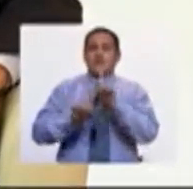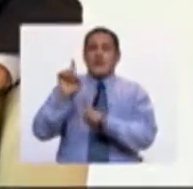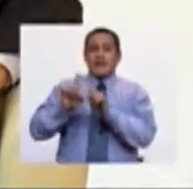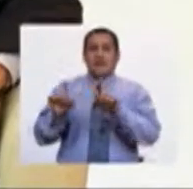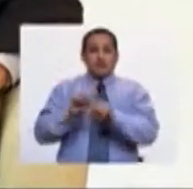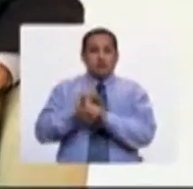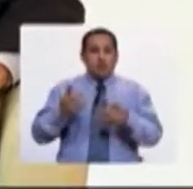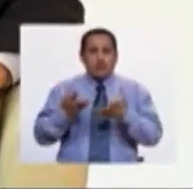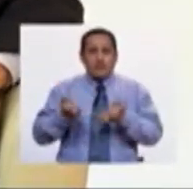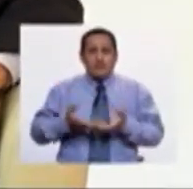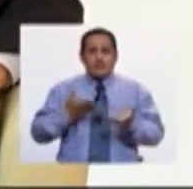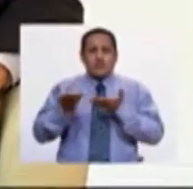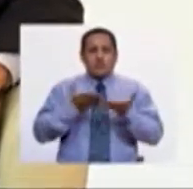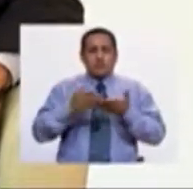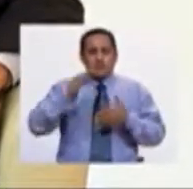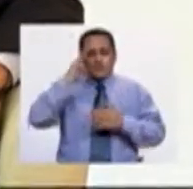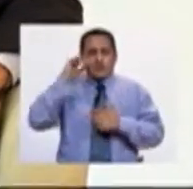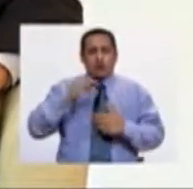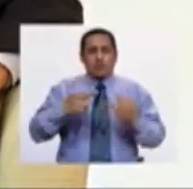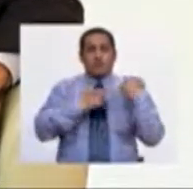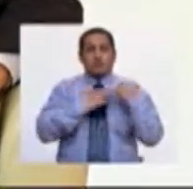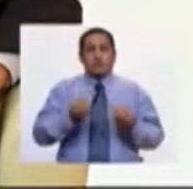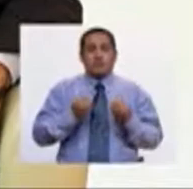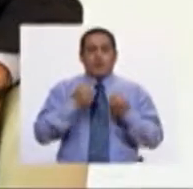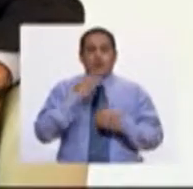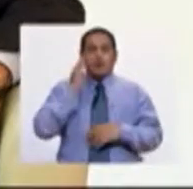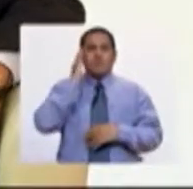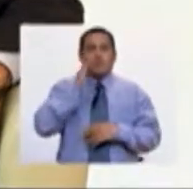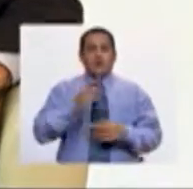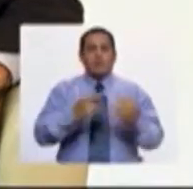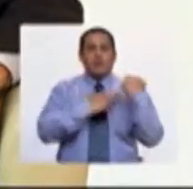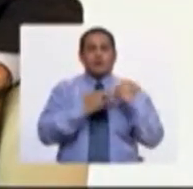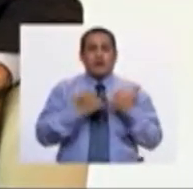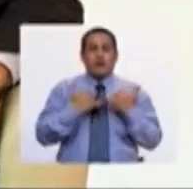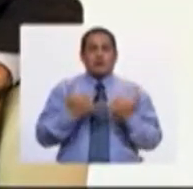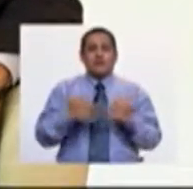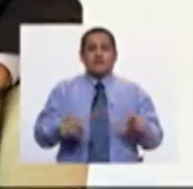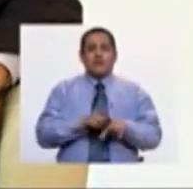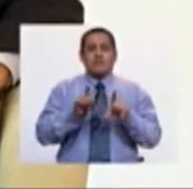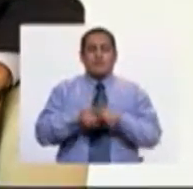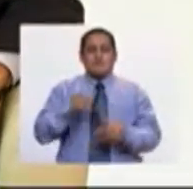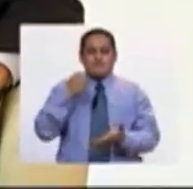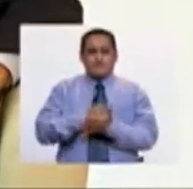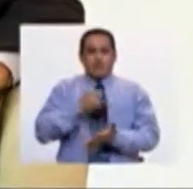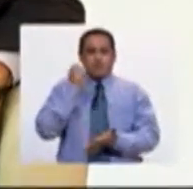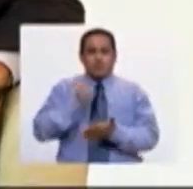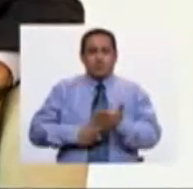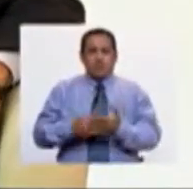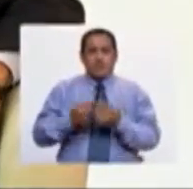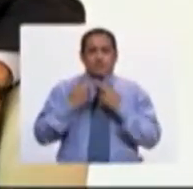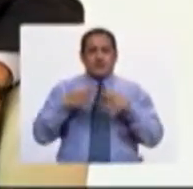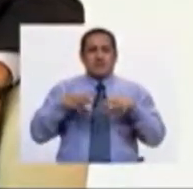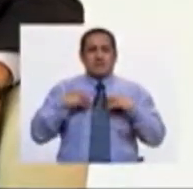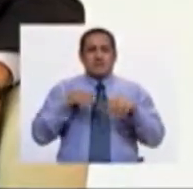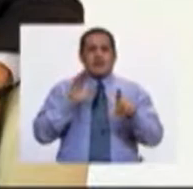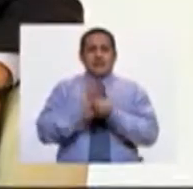alguien no quiere prestar el servicio militar obligatorio, porque lo están llamando obligatoriamente, y paga una multa, que es lo que